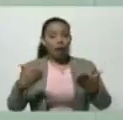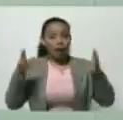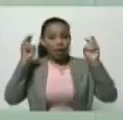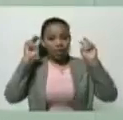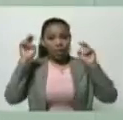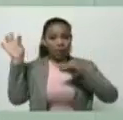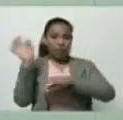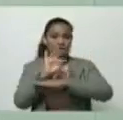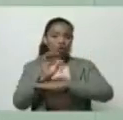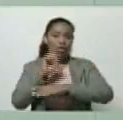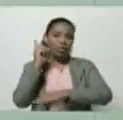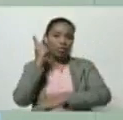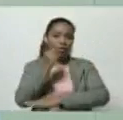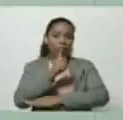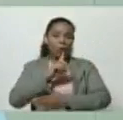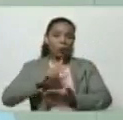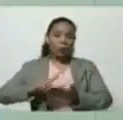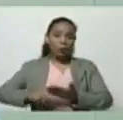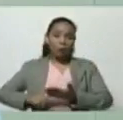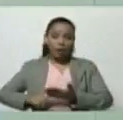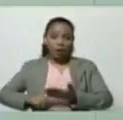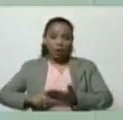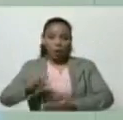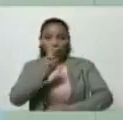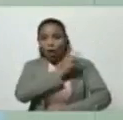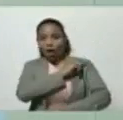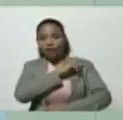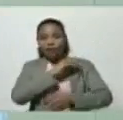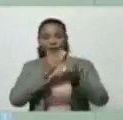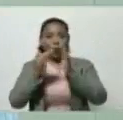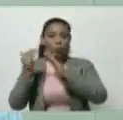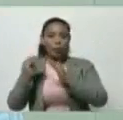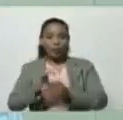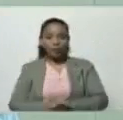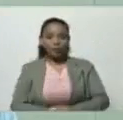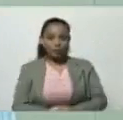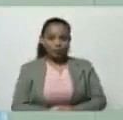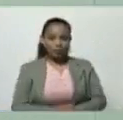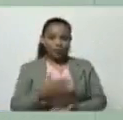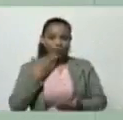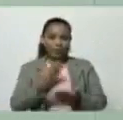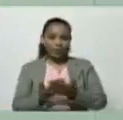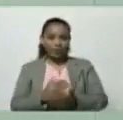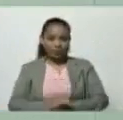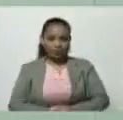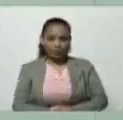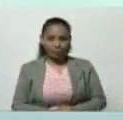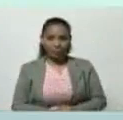la función que debe cumplir los jefes de comunidad. Gracias.